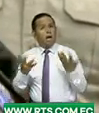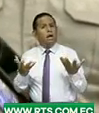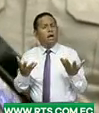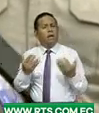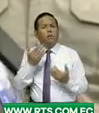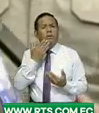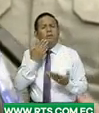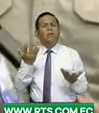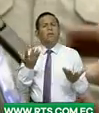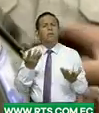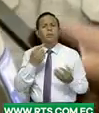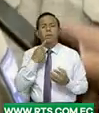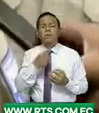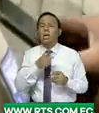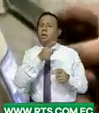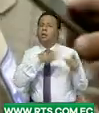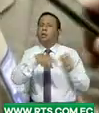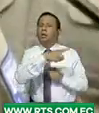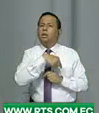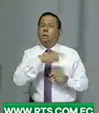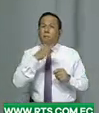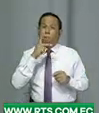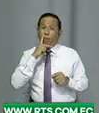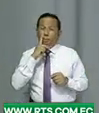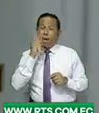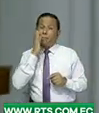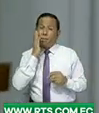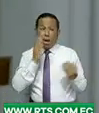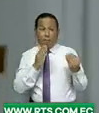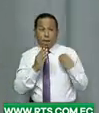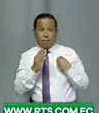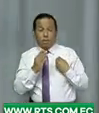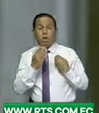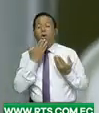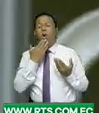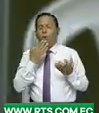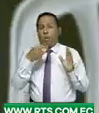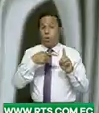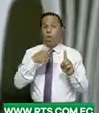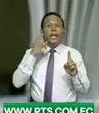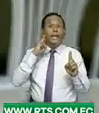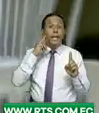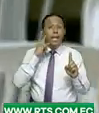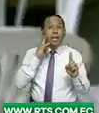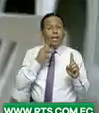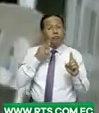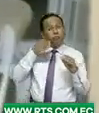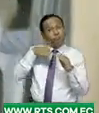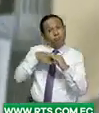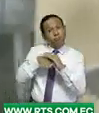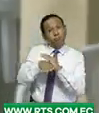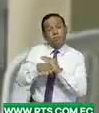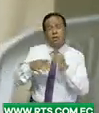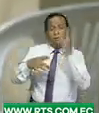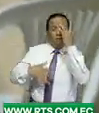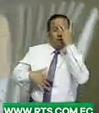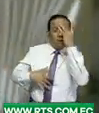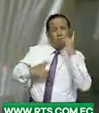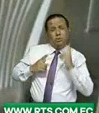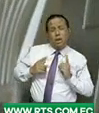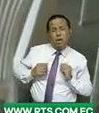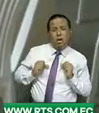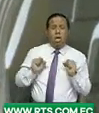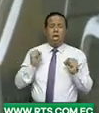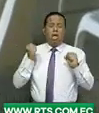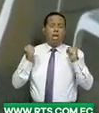por parte de los progenitores. La víctima habría llegado a la capilla en busca de ayuda para su salud, enfrenta ataques epilépticos